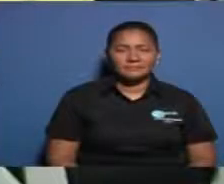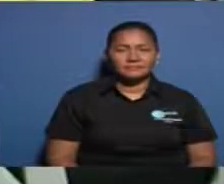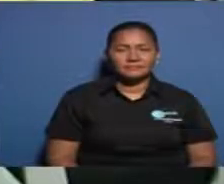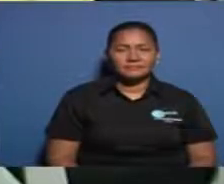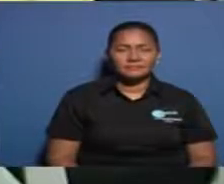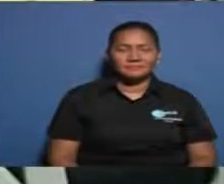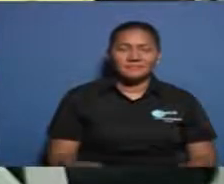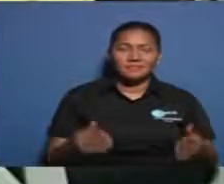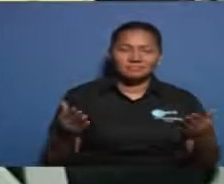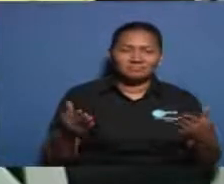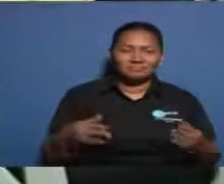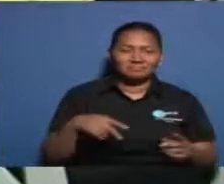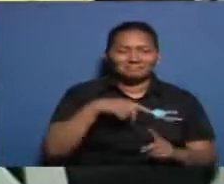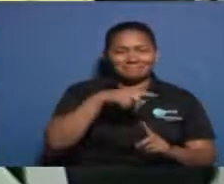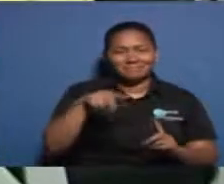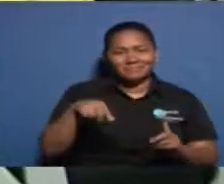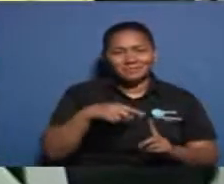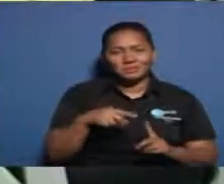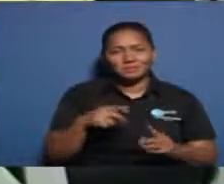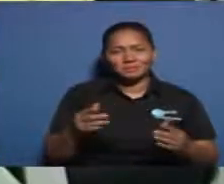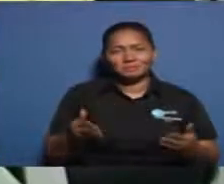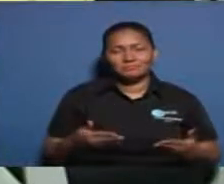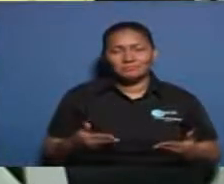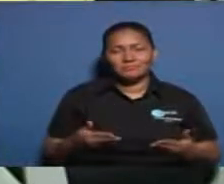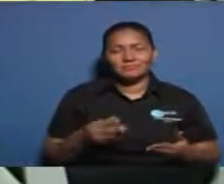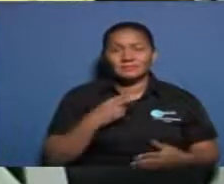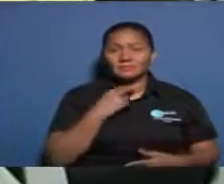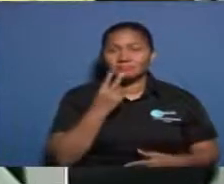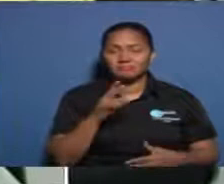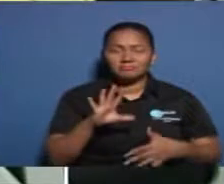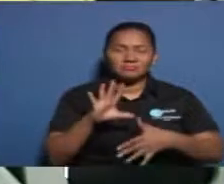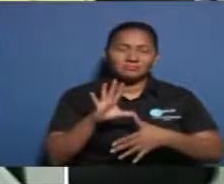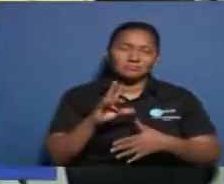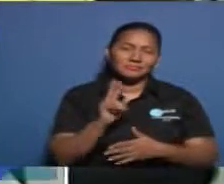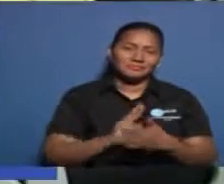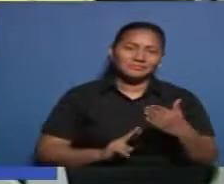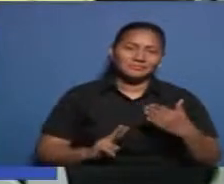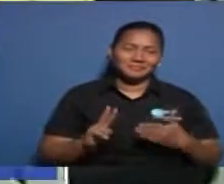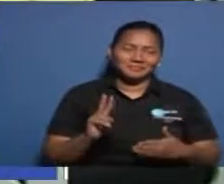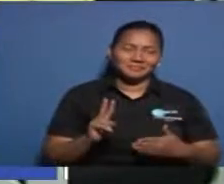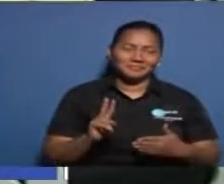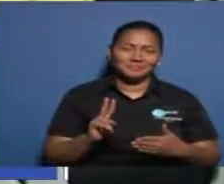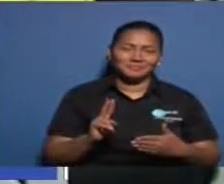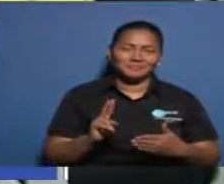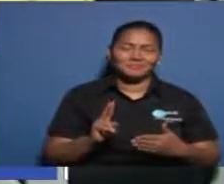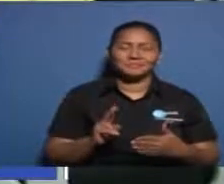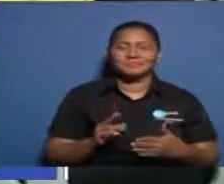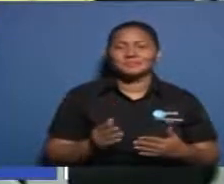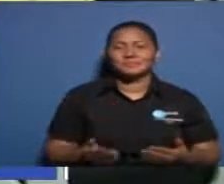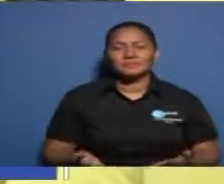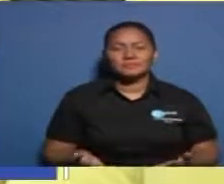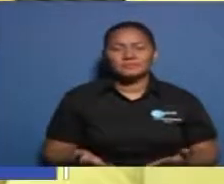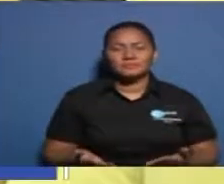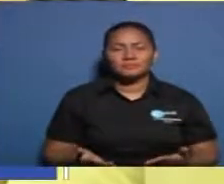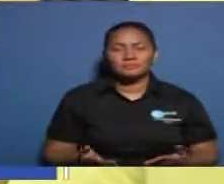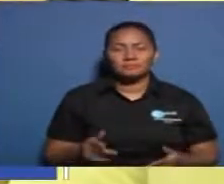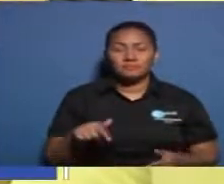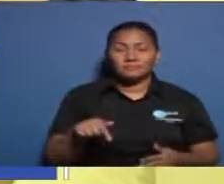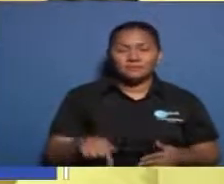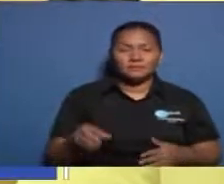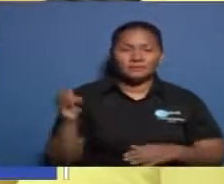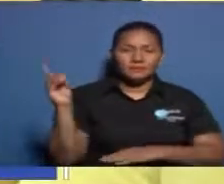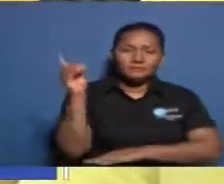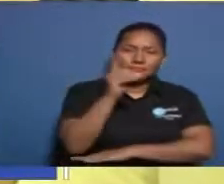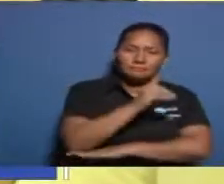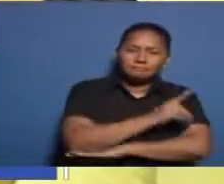pero estamos de vuelta en este su programa la voz suela reiteramos otras redes sociales en twitter a instagram de las oficial francisco el día de hoy hablando un